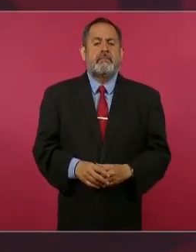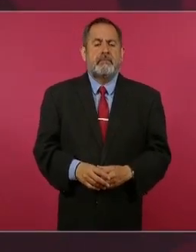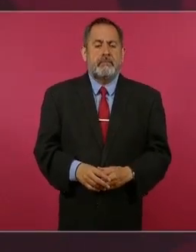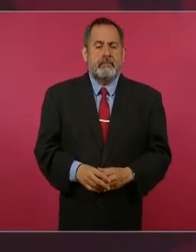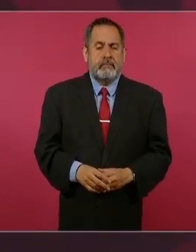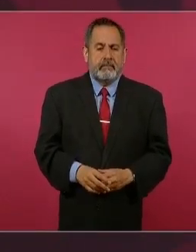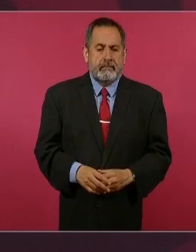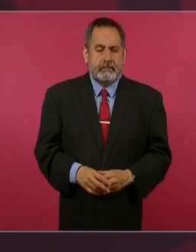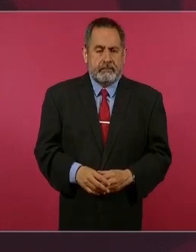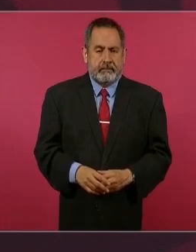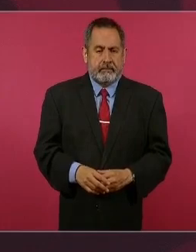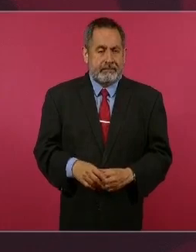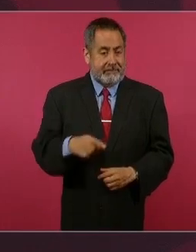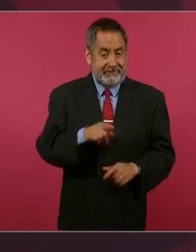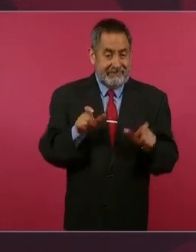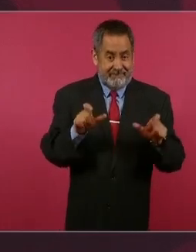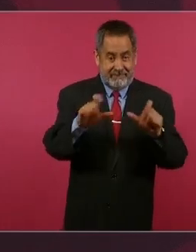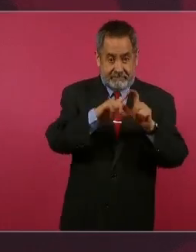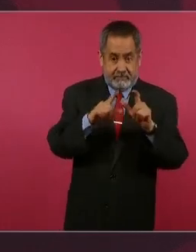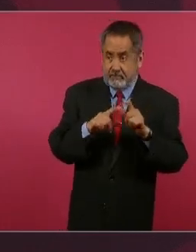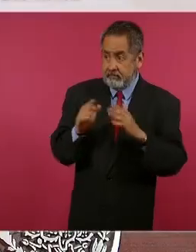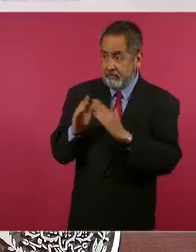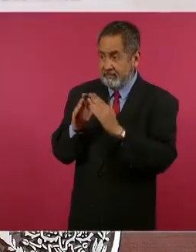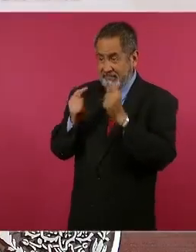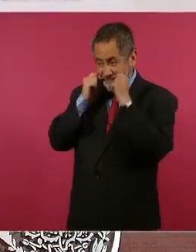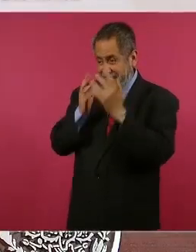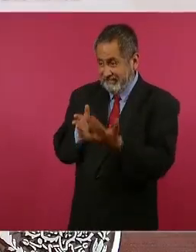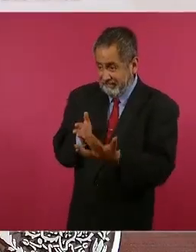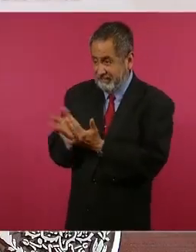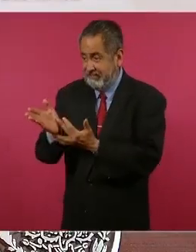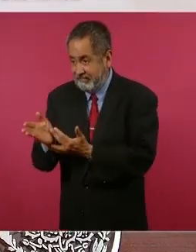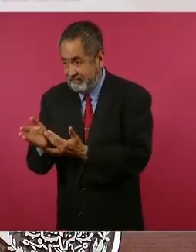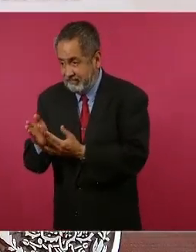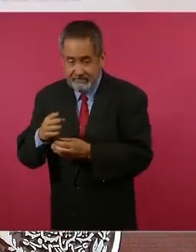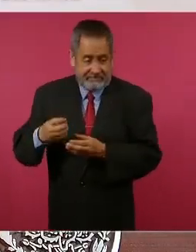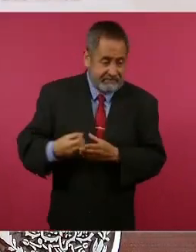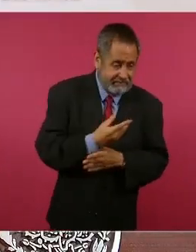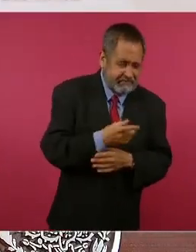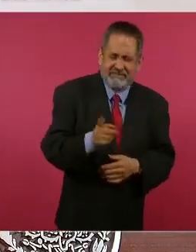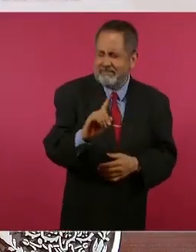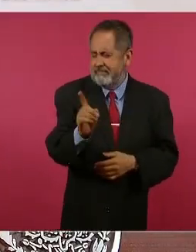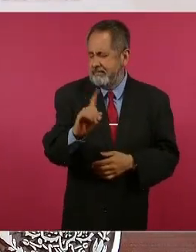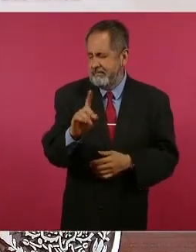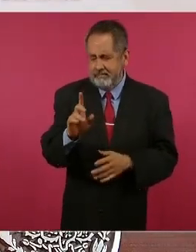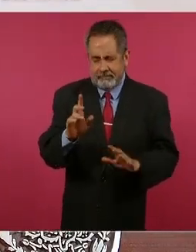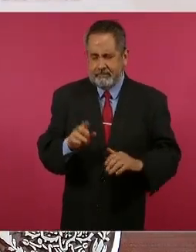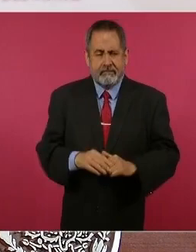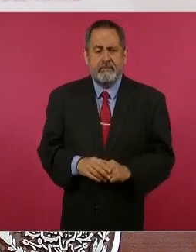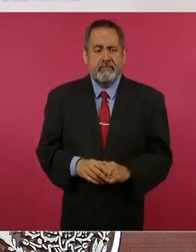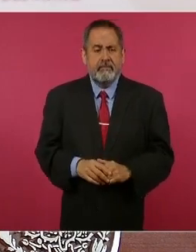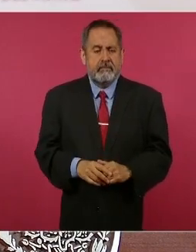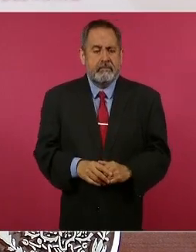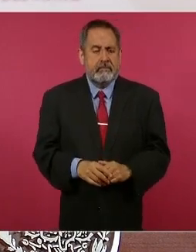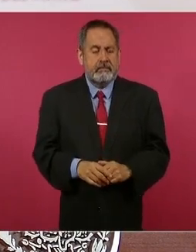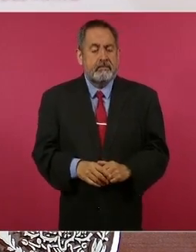no es que entraron los de la Guardia Nacional, salen, pero hay